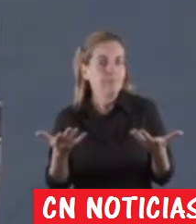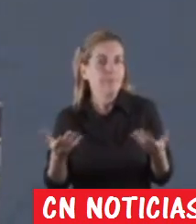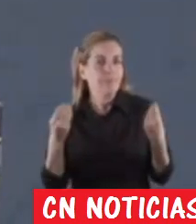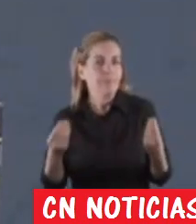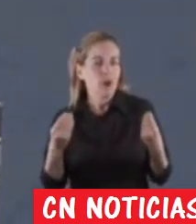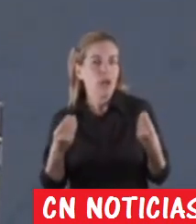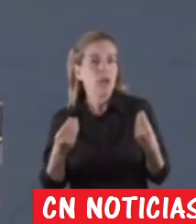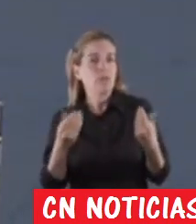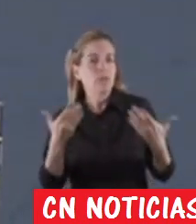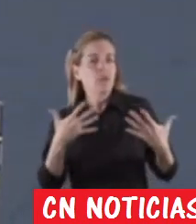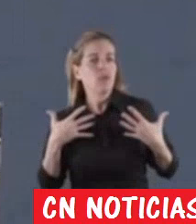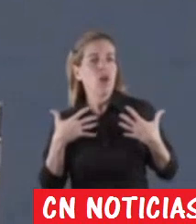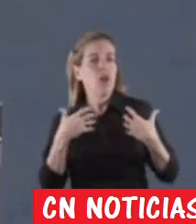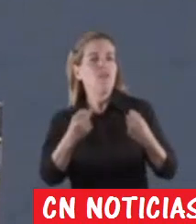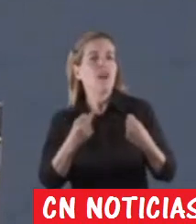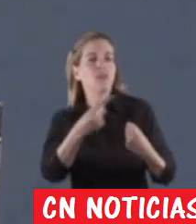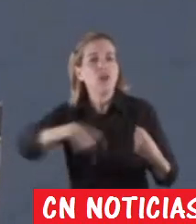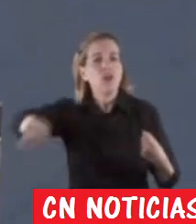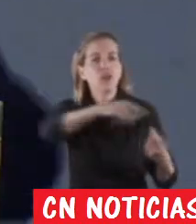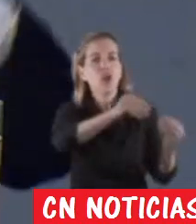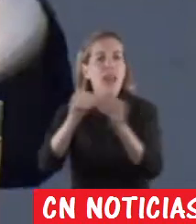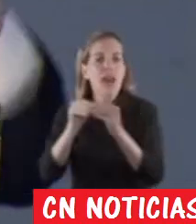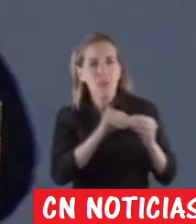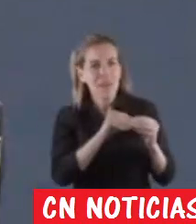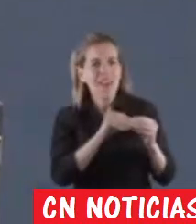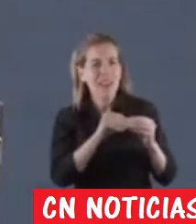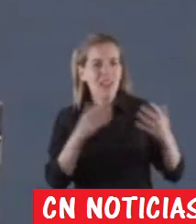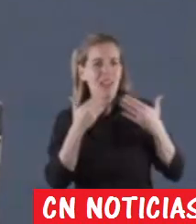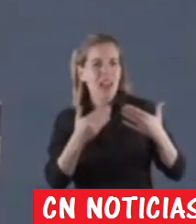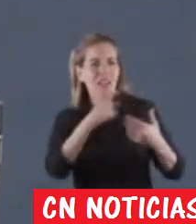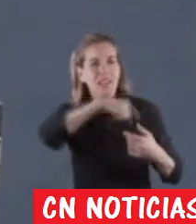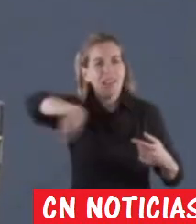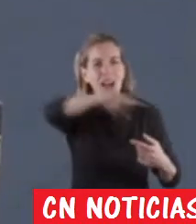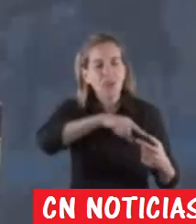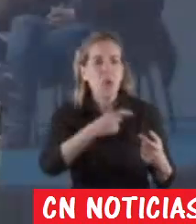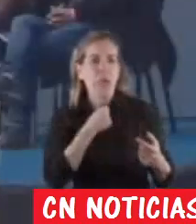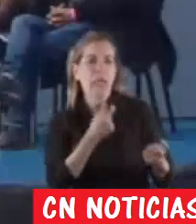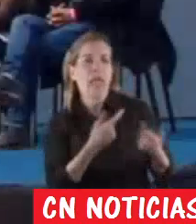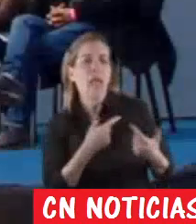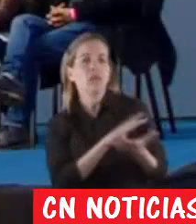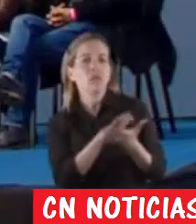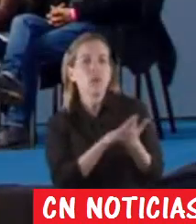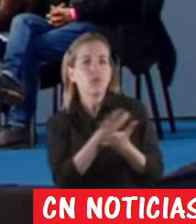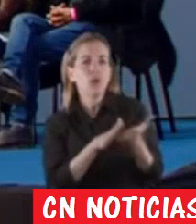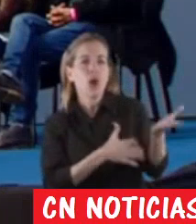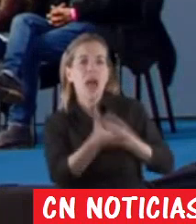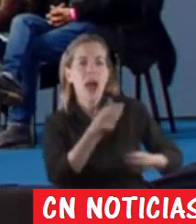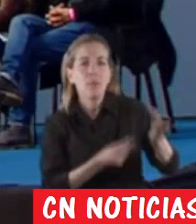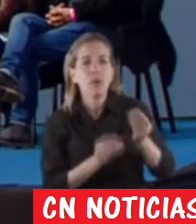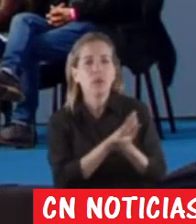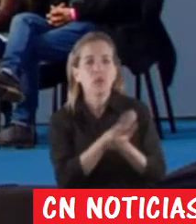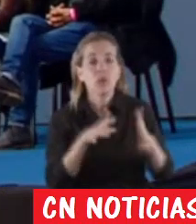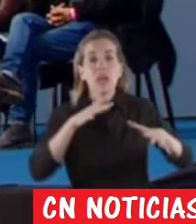de nuestro esfuerzo, de nuestros compañeros, que trataban de acercarnos salidas y soluciones a situaciones